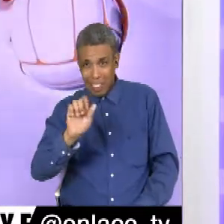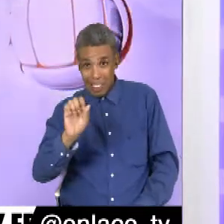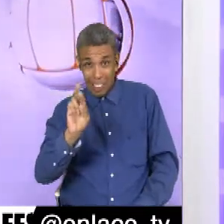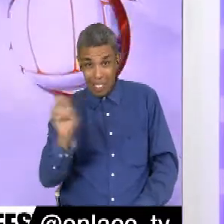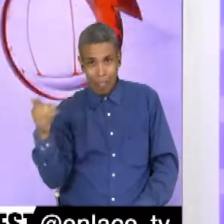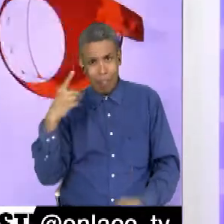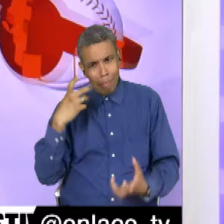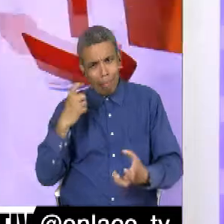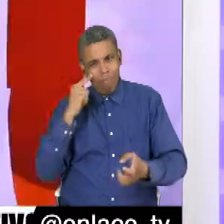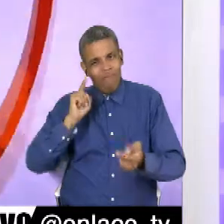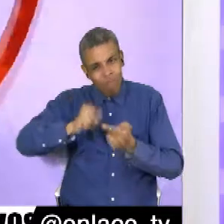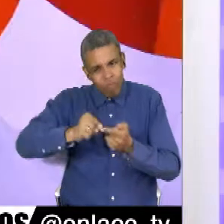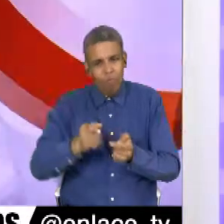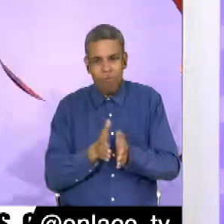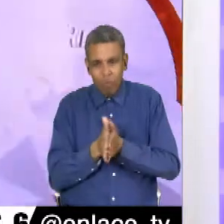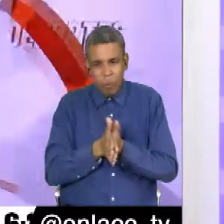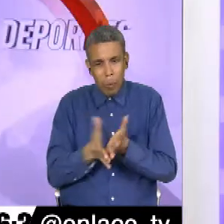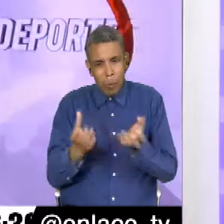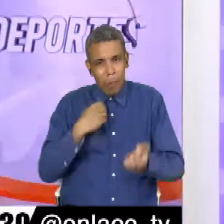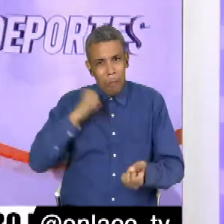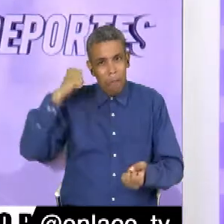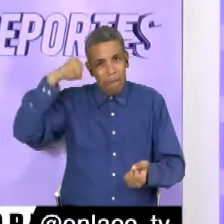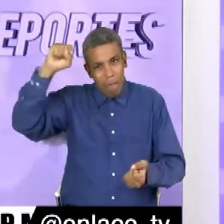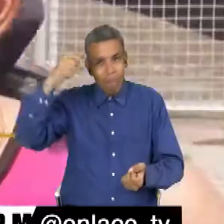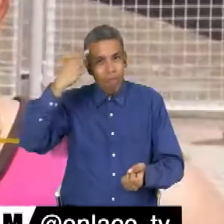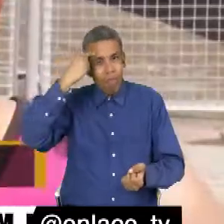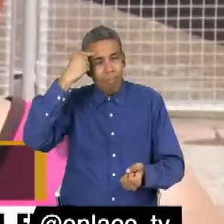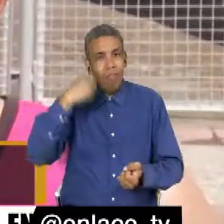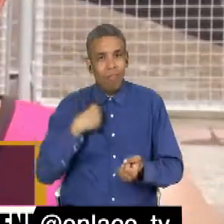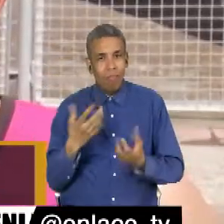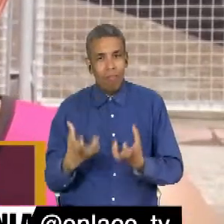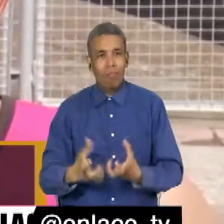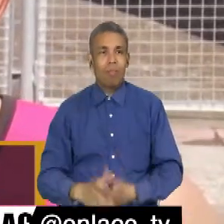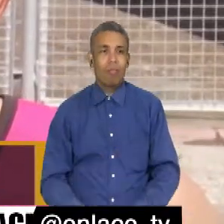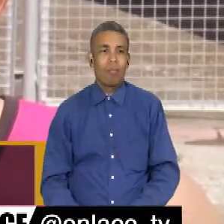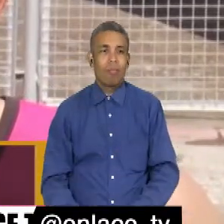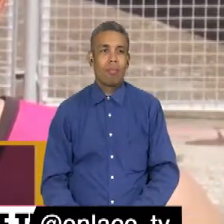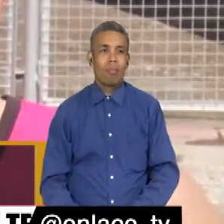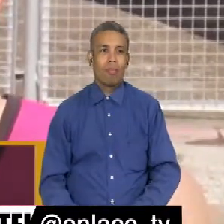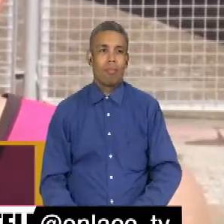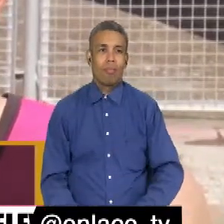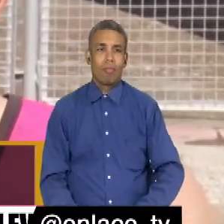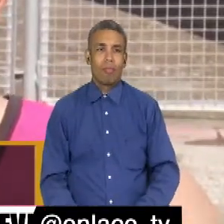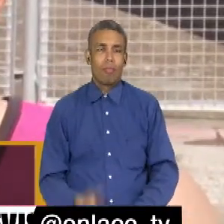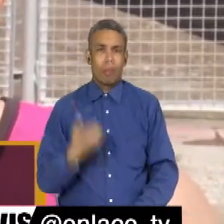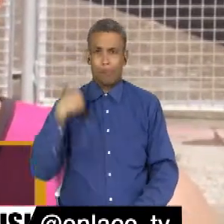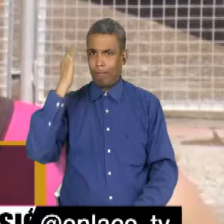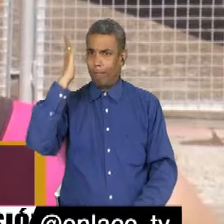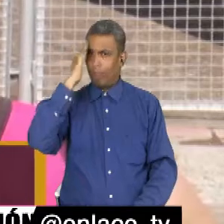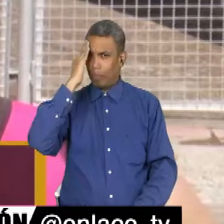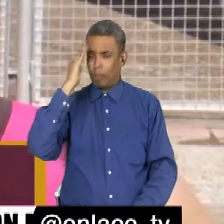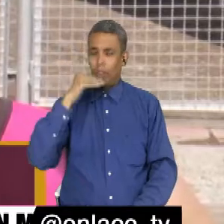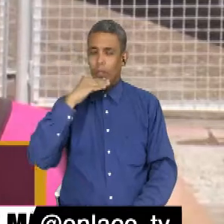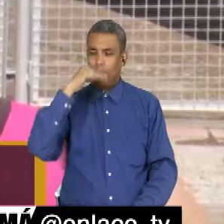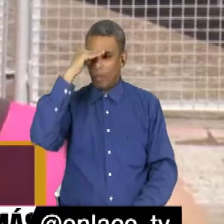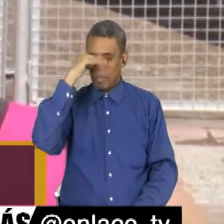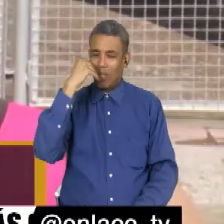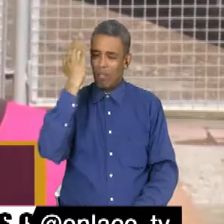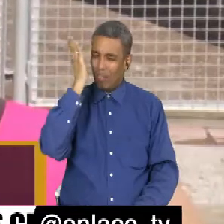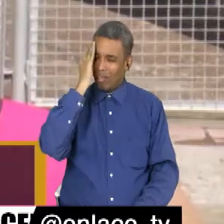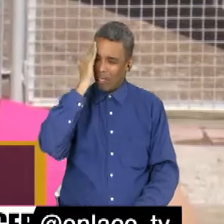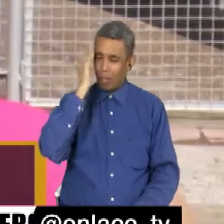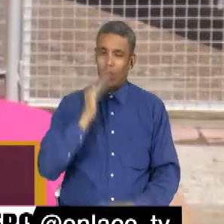mejores del fútbol profesional colombiano. Como todos, creo que sabemos lo que nos estamos jugando, sabemos la importancia de este